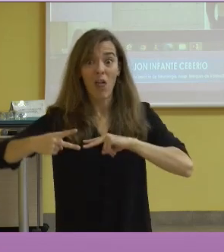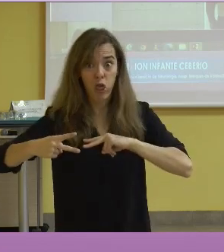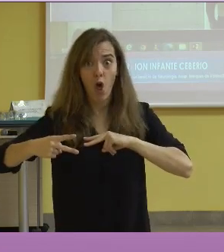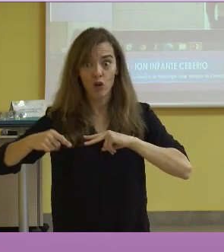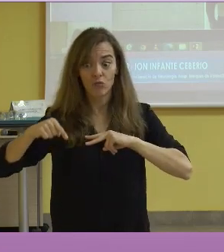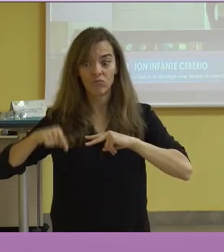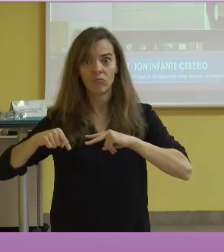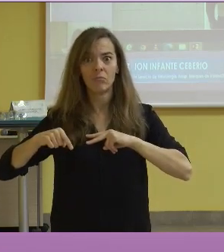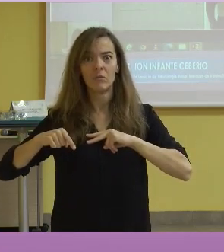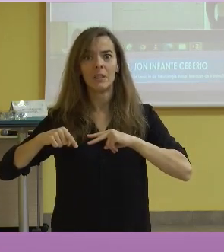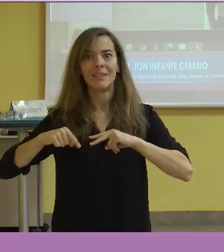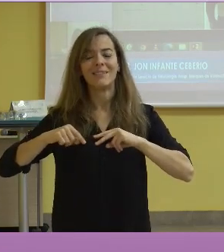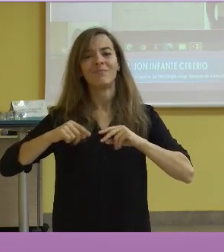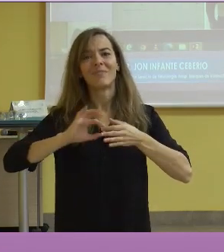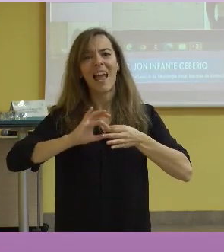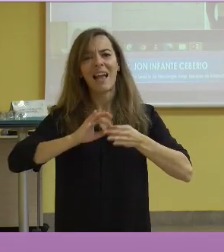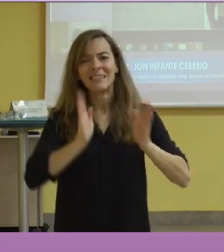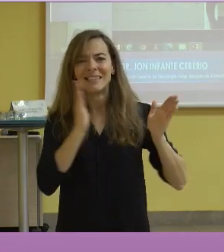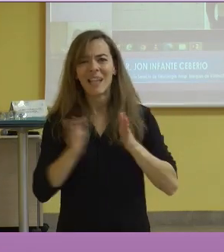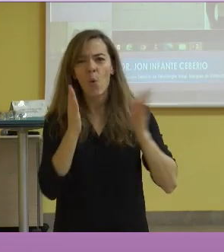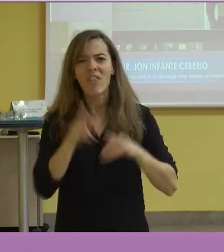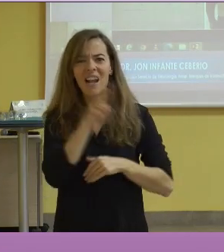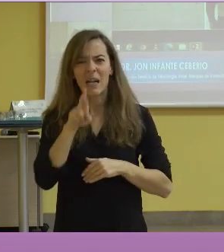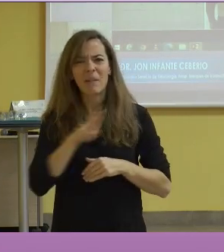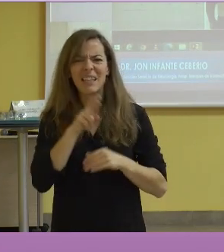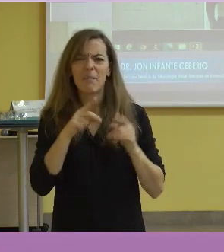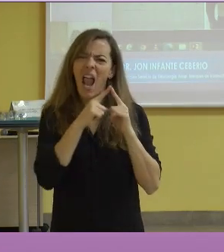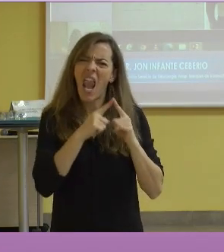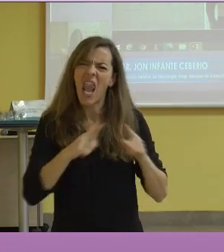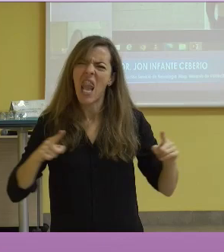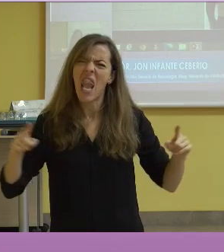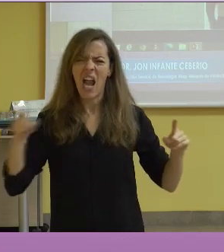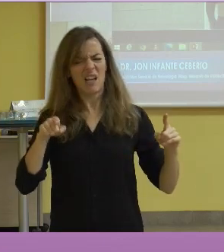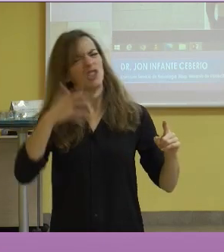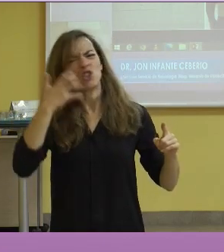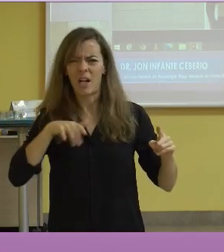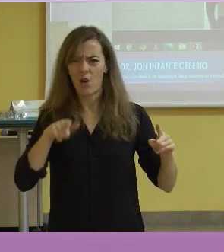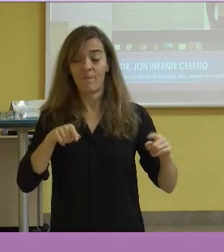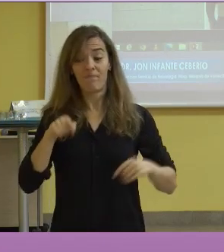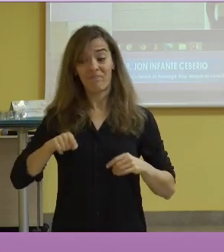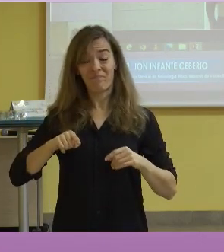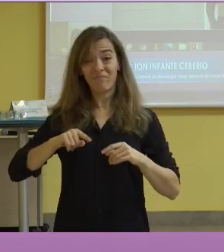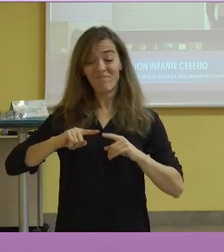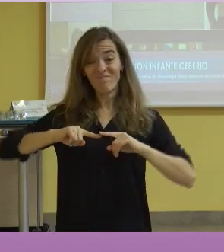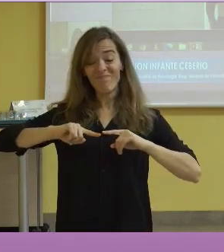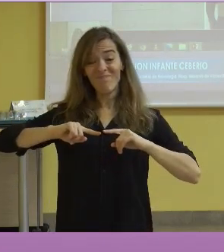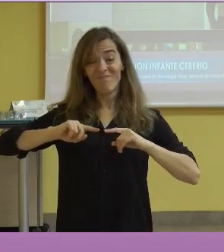una secuencia repetitiva anormalmente larga. Esto es en este gen, el gen que produce esta proteína, que se